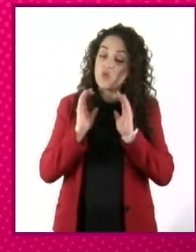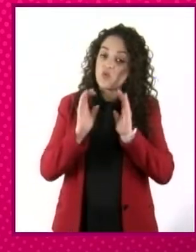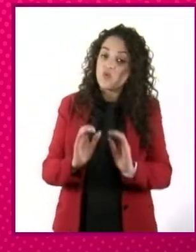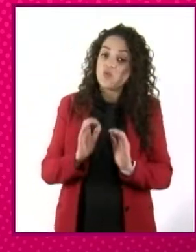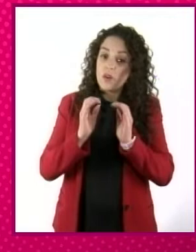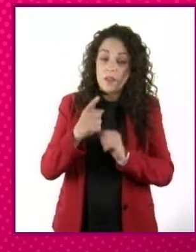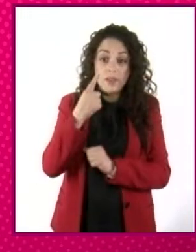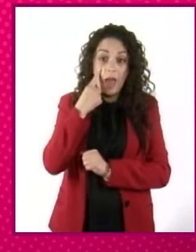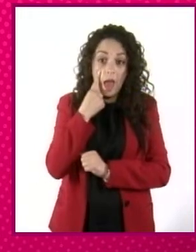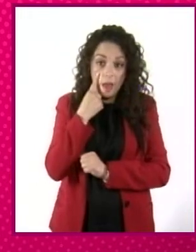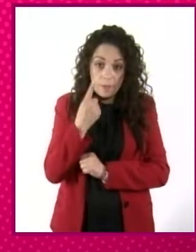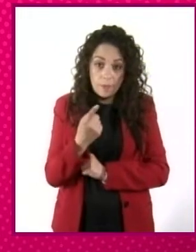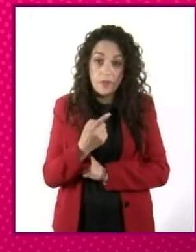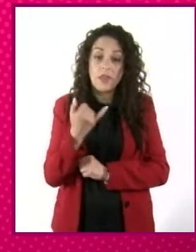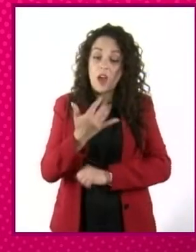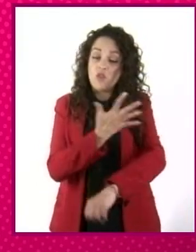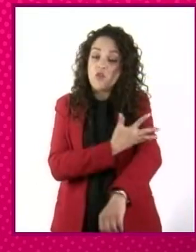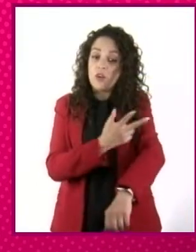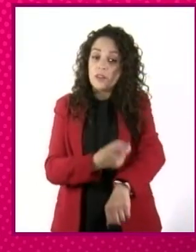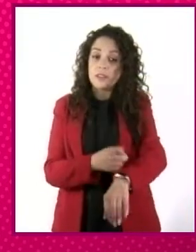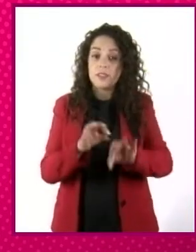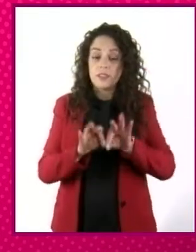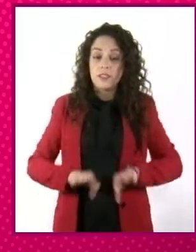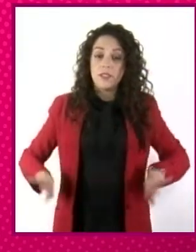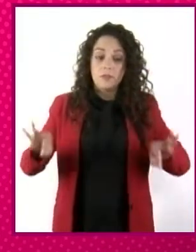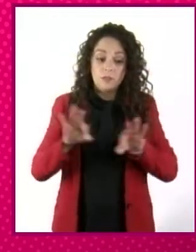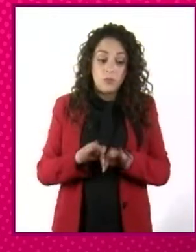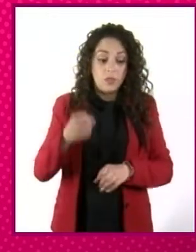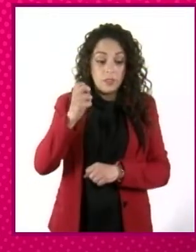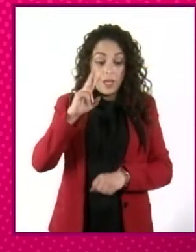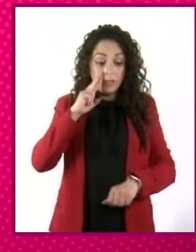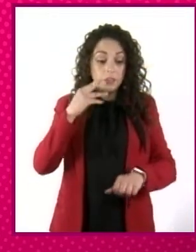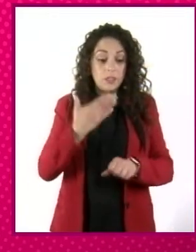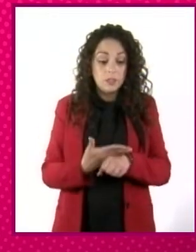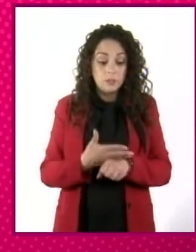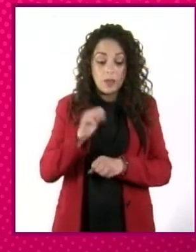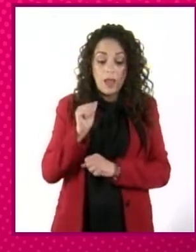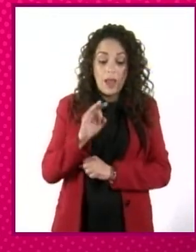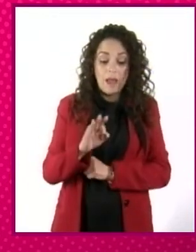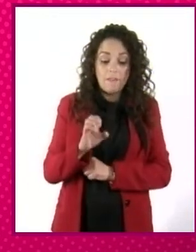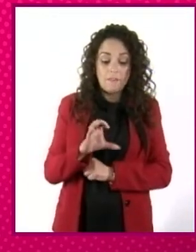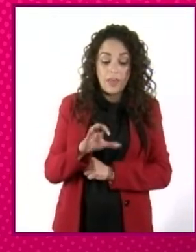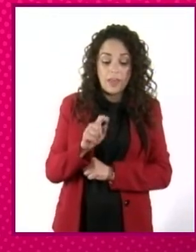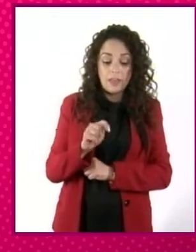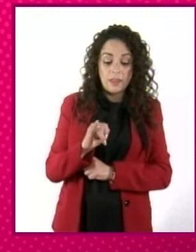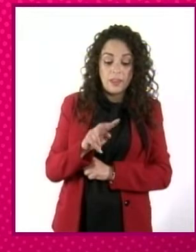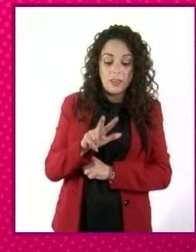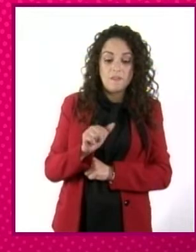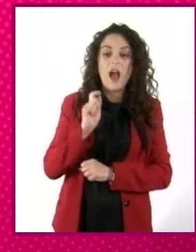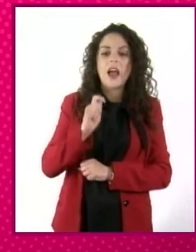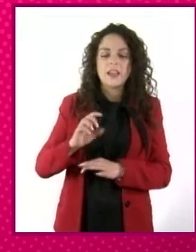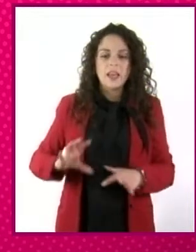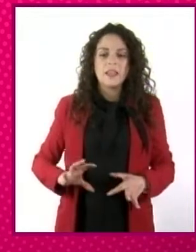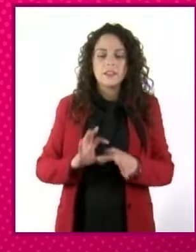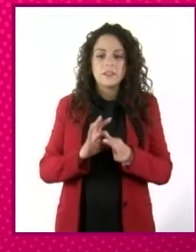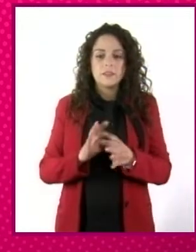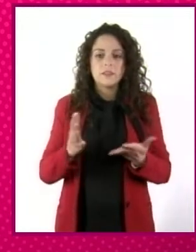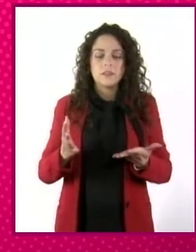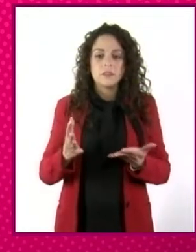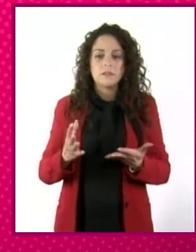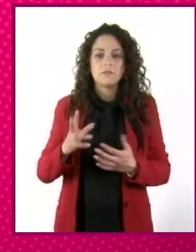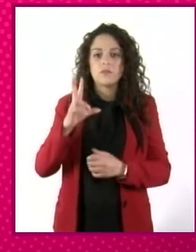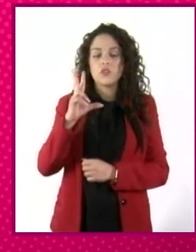ser empática, ser honesta. Y en ese sentido la responsabilidad afectiva puede tener que ver, por ejemplo, con no generarle